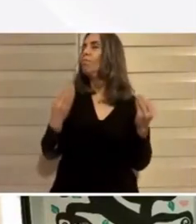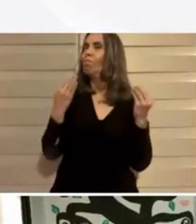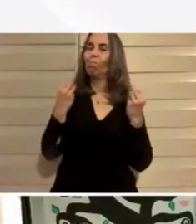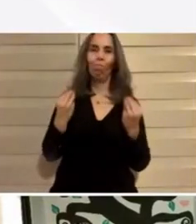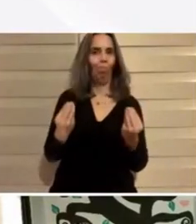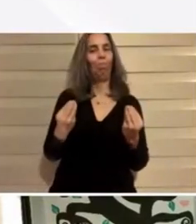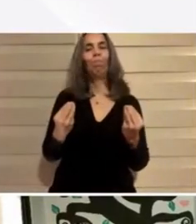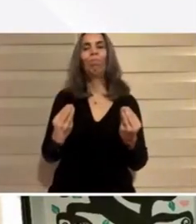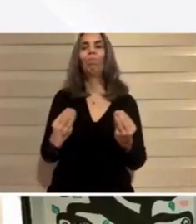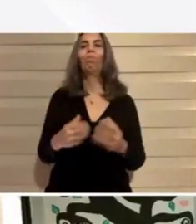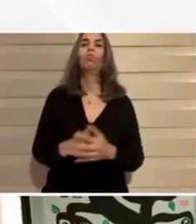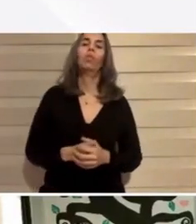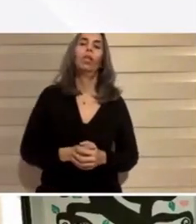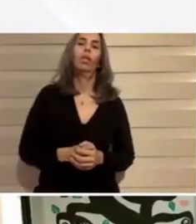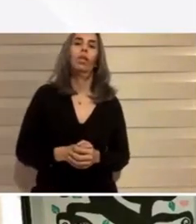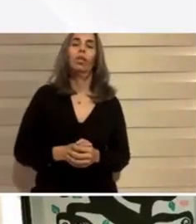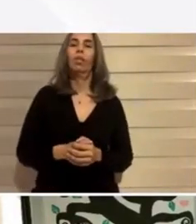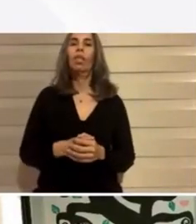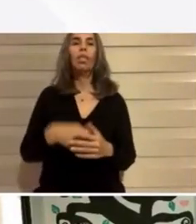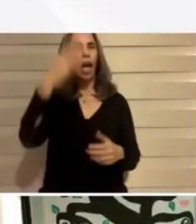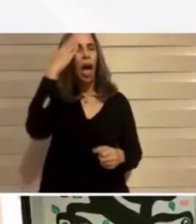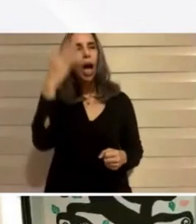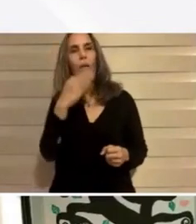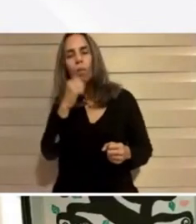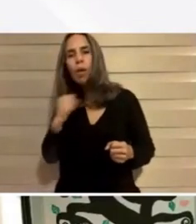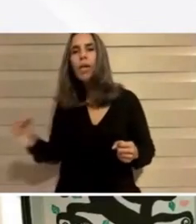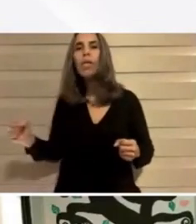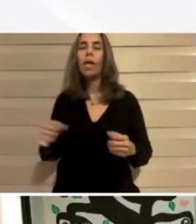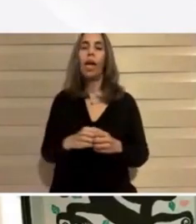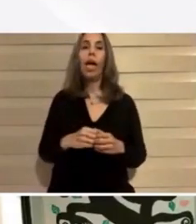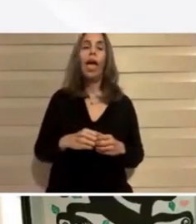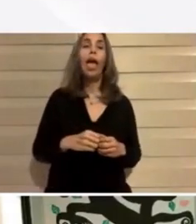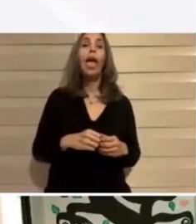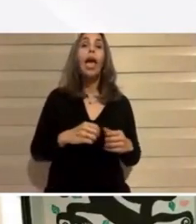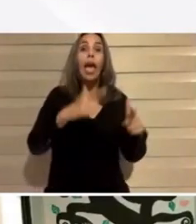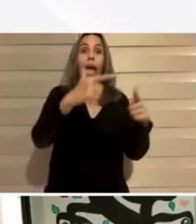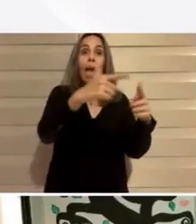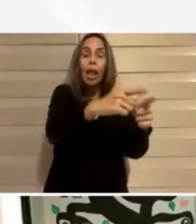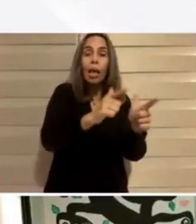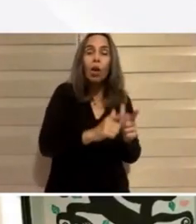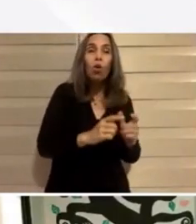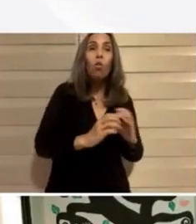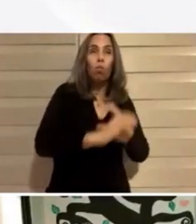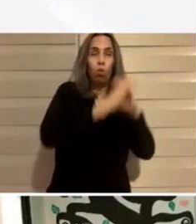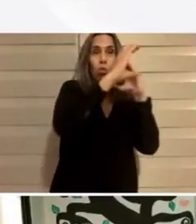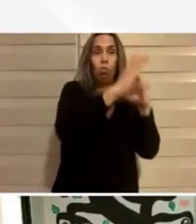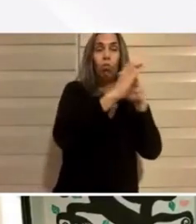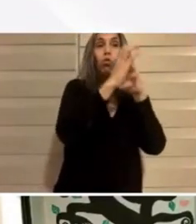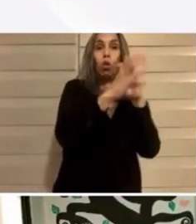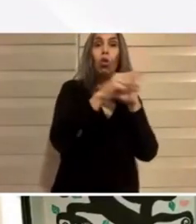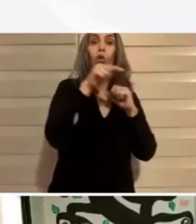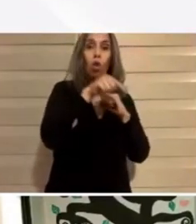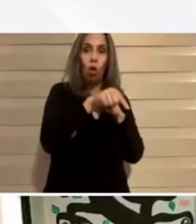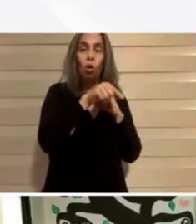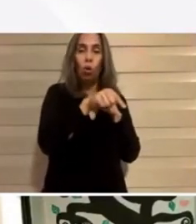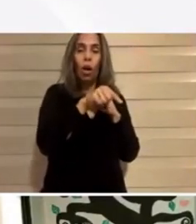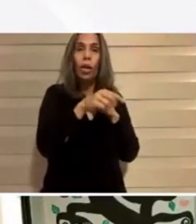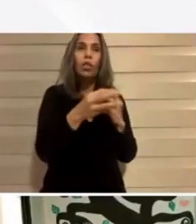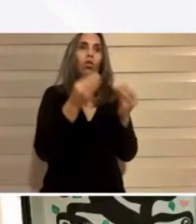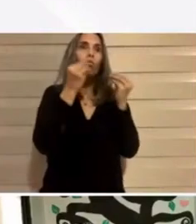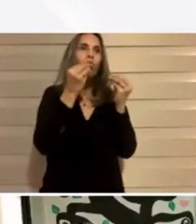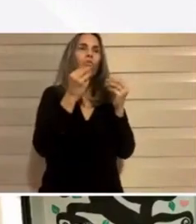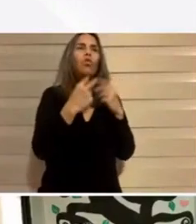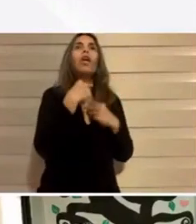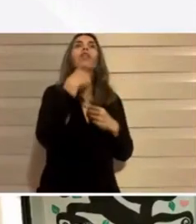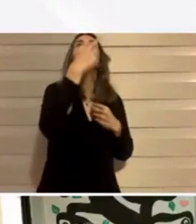talentos. Y ese es un coro. Un coro no es una voz, son muchas voces. Y muchas